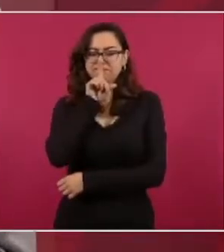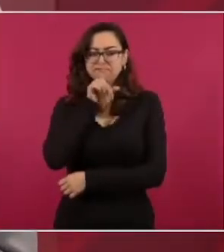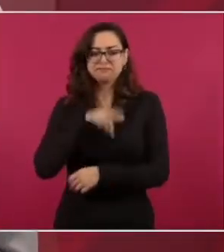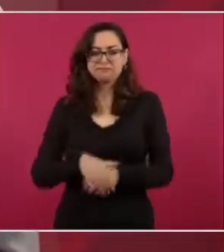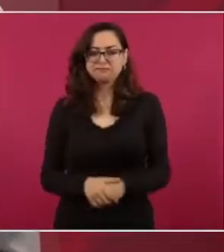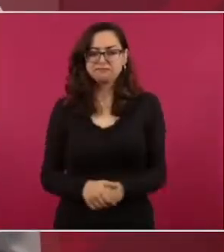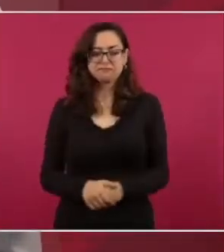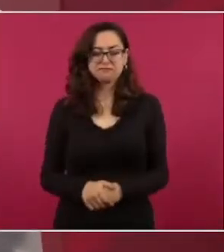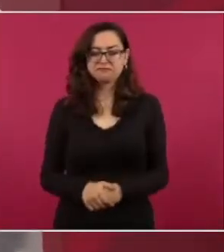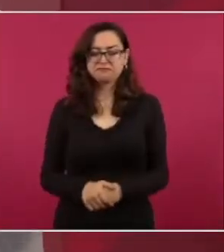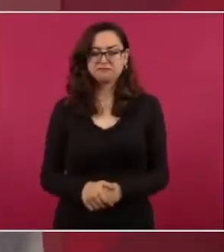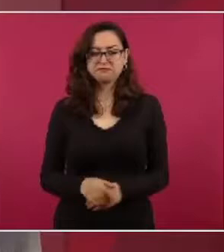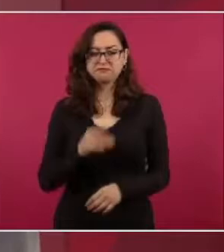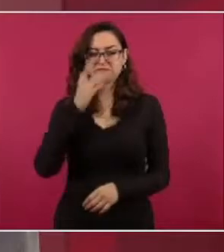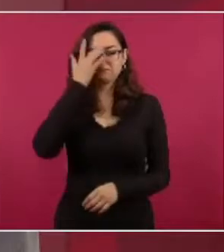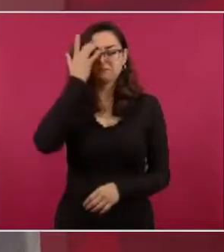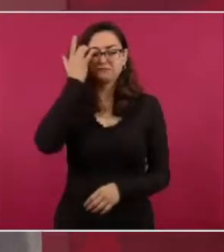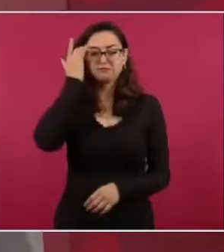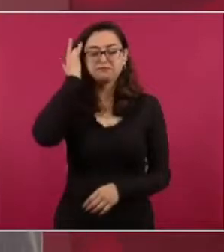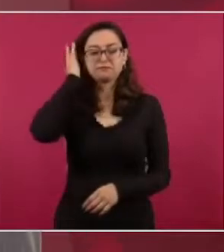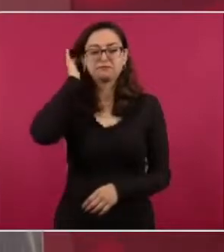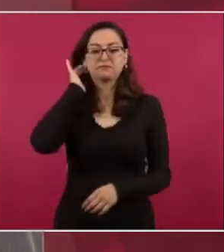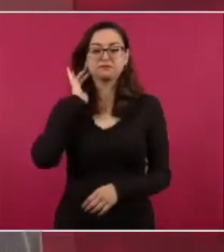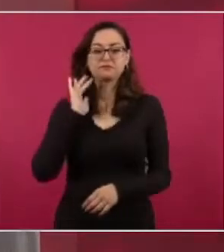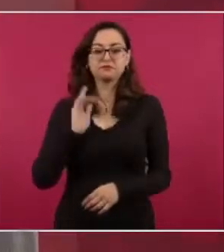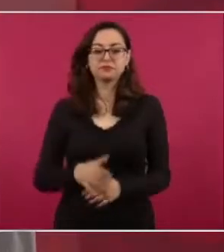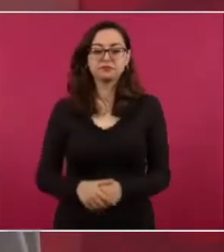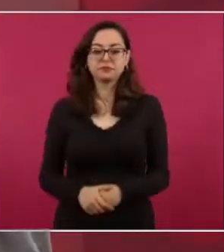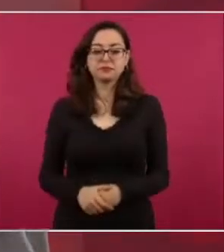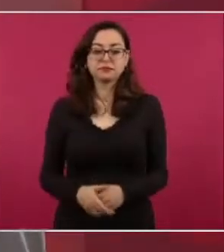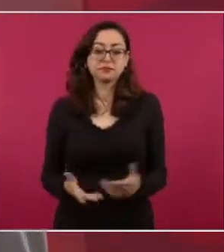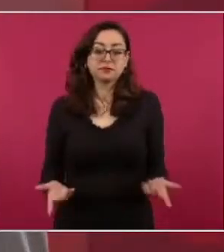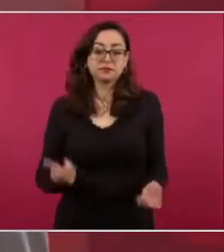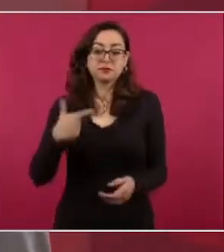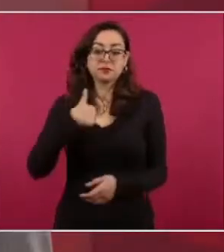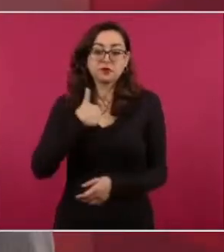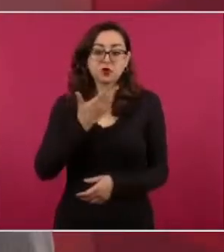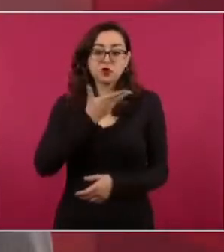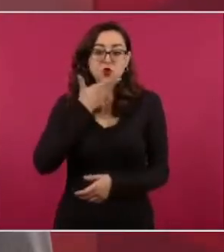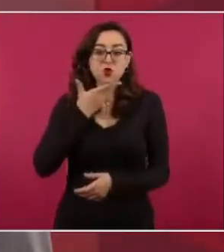Yo tengo la costumbre de escribir